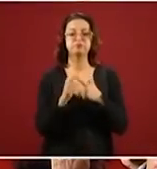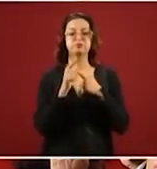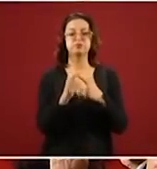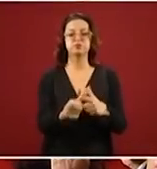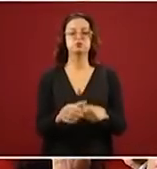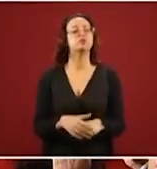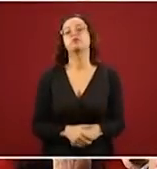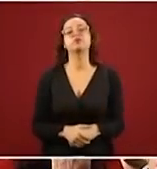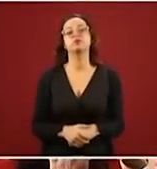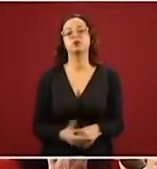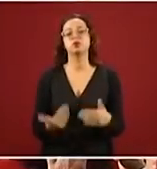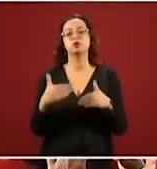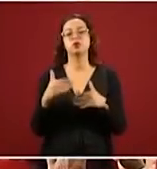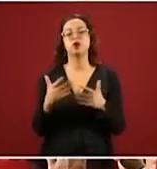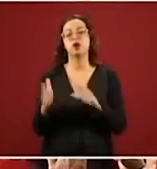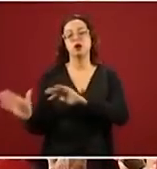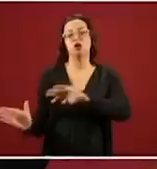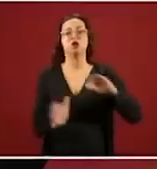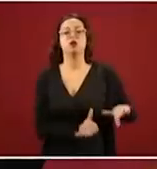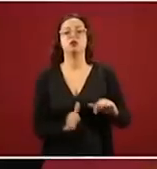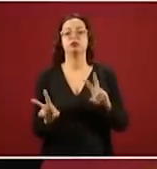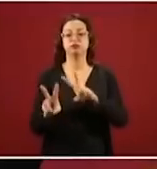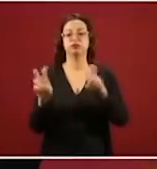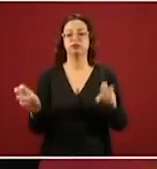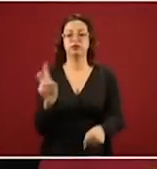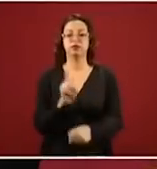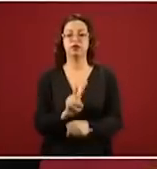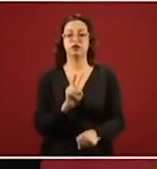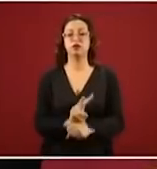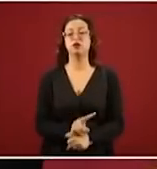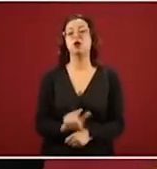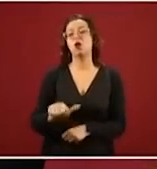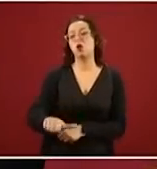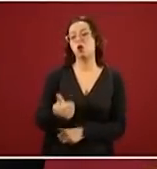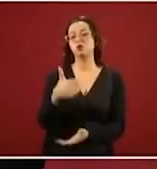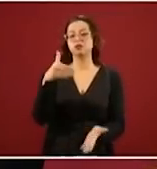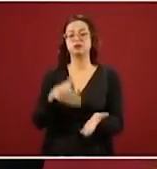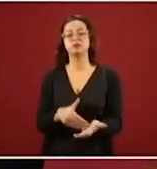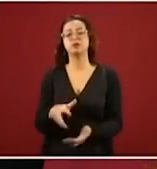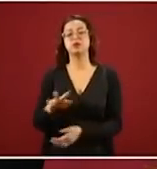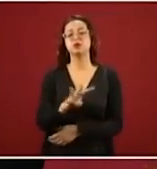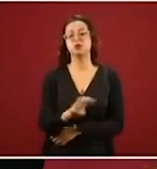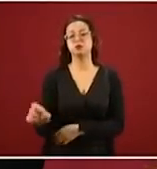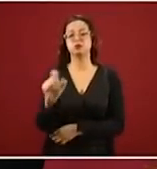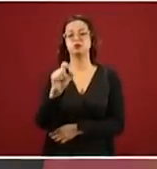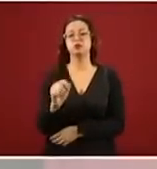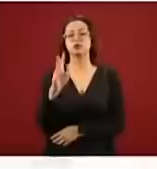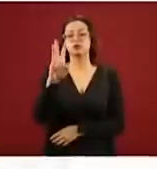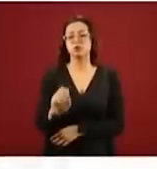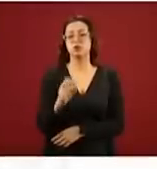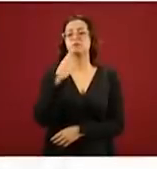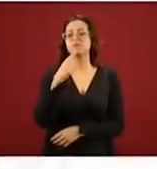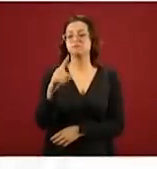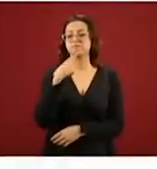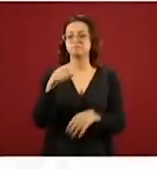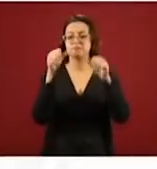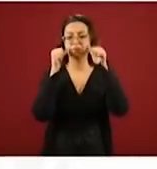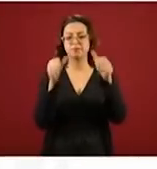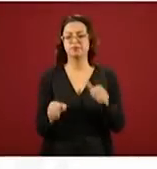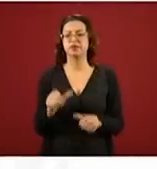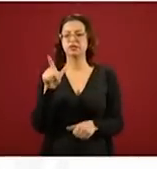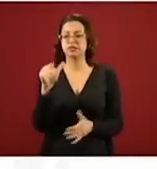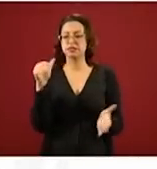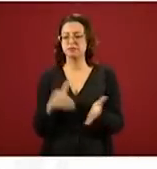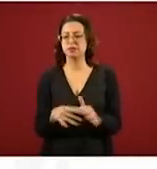en la profeco atendimos 11.429 denuncias realizamos siete mil